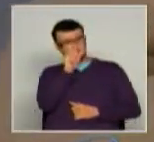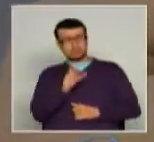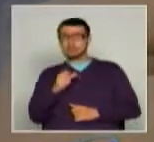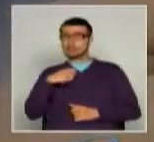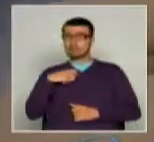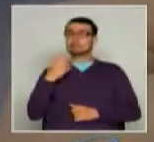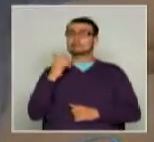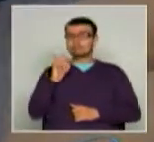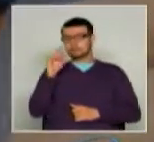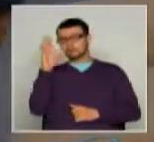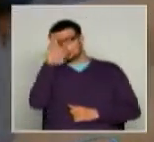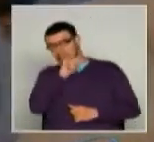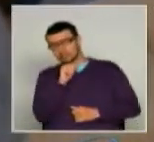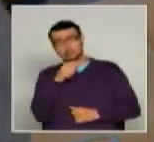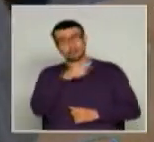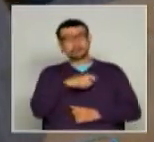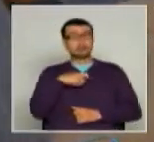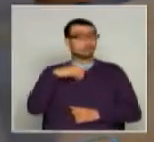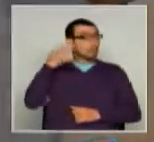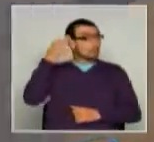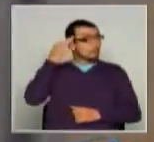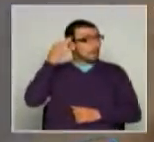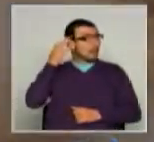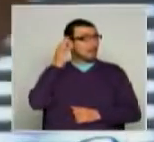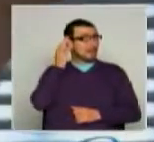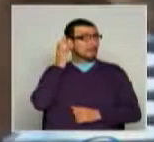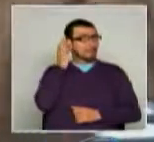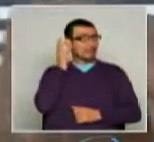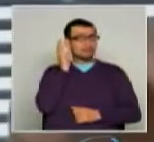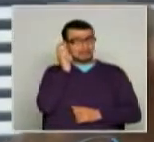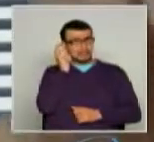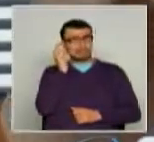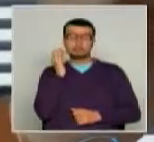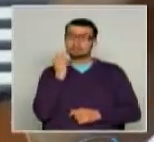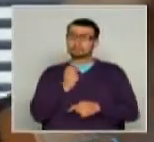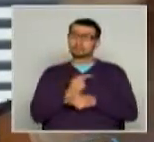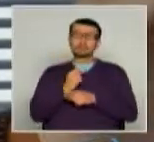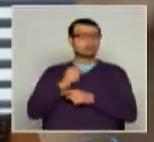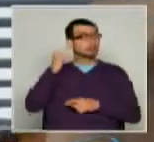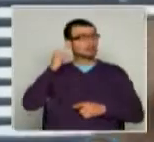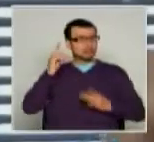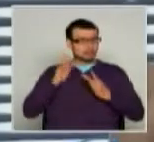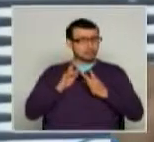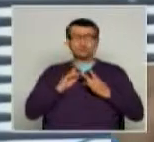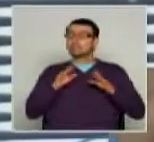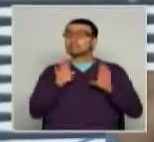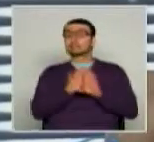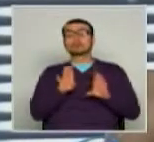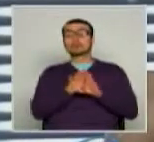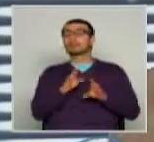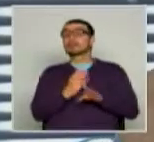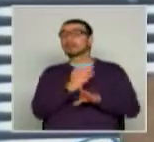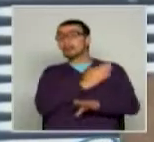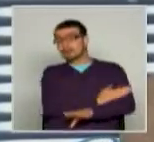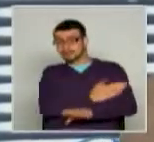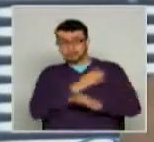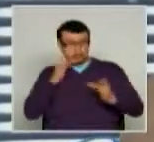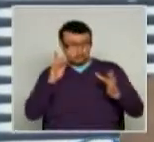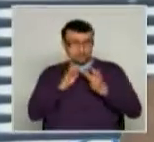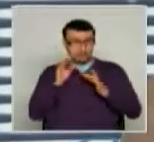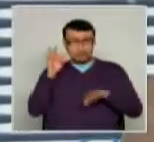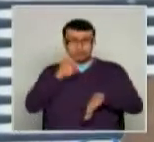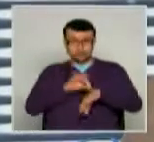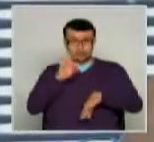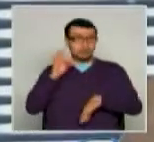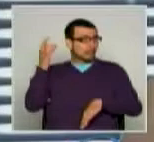a contemplar las chinchetas puestas en sus lugares. Vamos a dar cuenta que están exactamente en los mismos puntos donde estamos colocando las